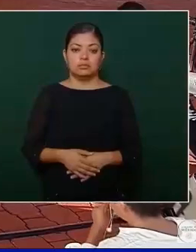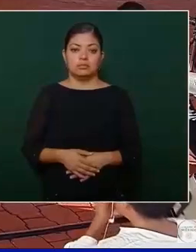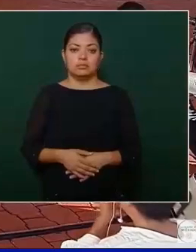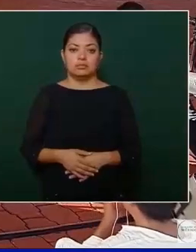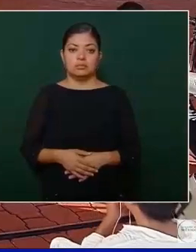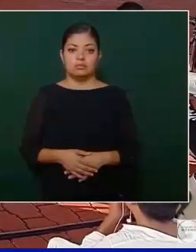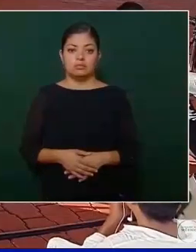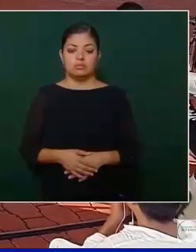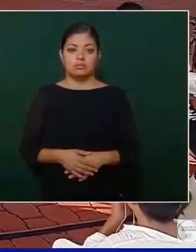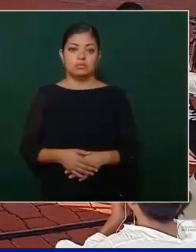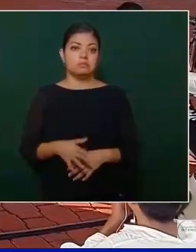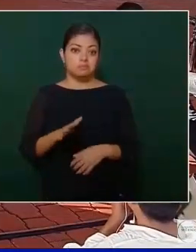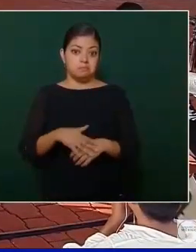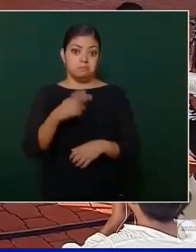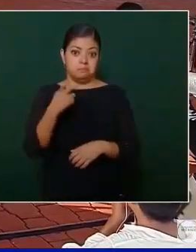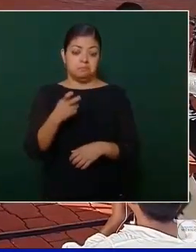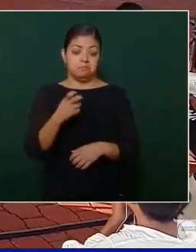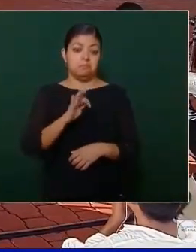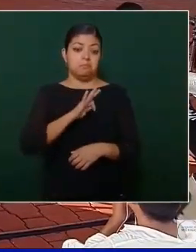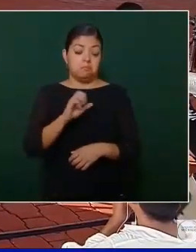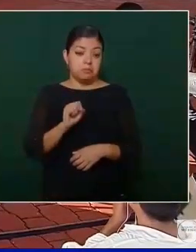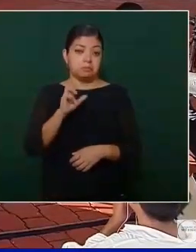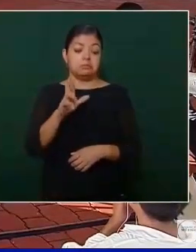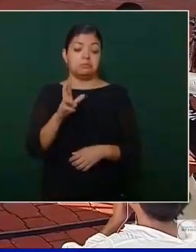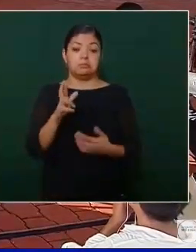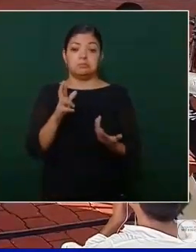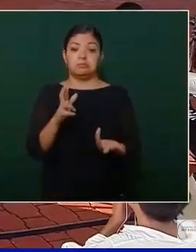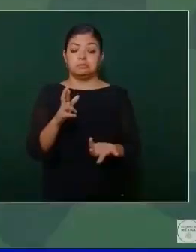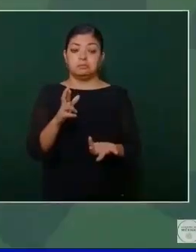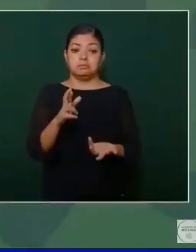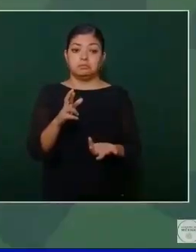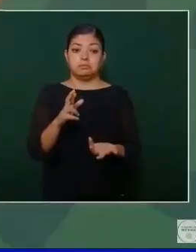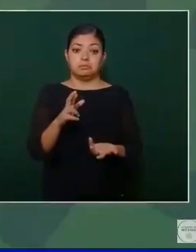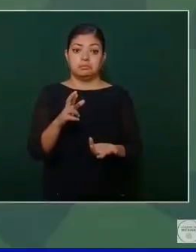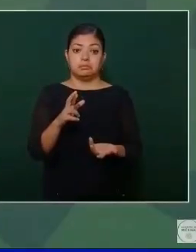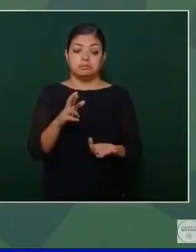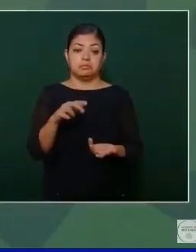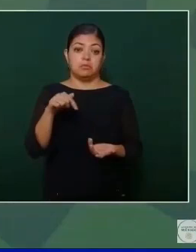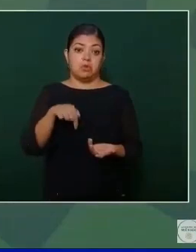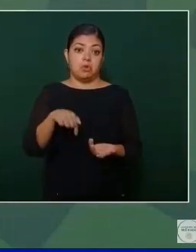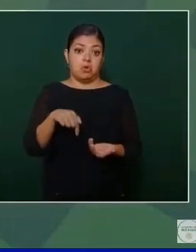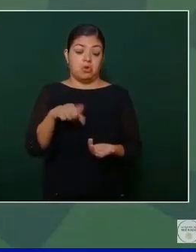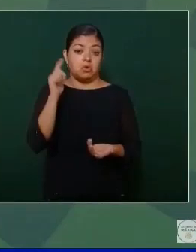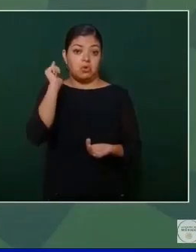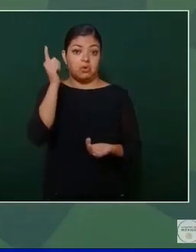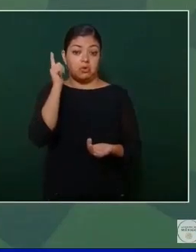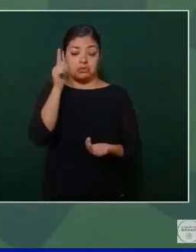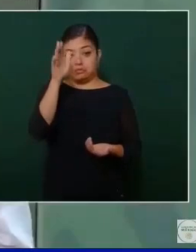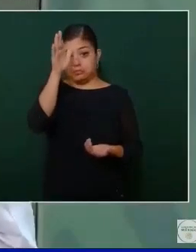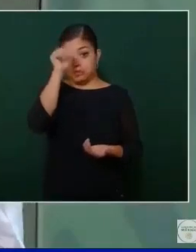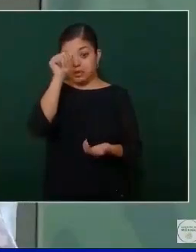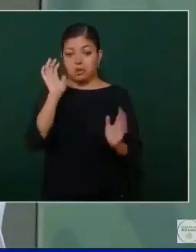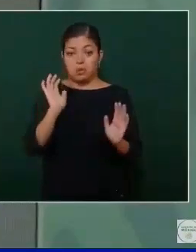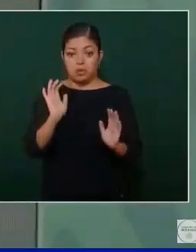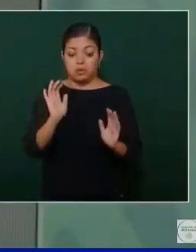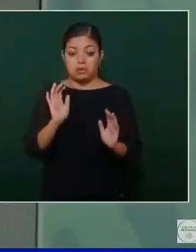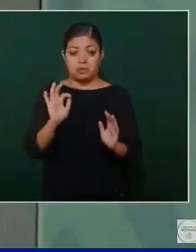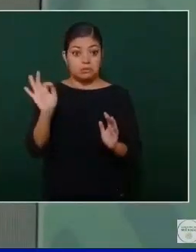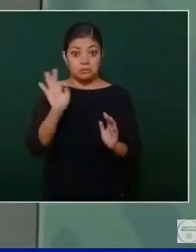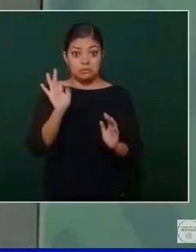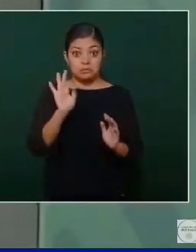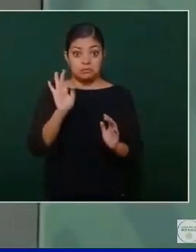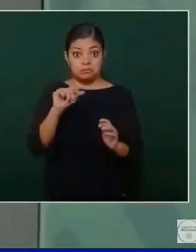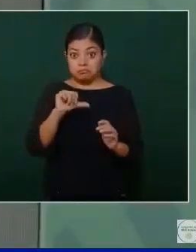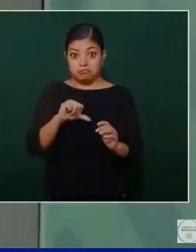Entonces, puede ser que hoy ya lleguen a un acuerdo, si no